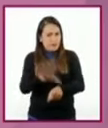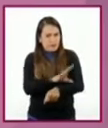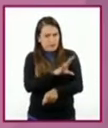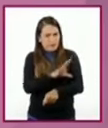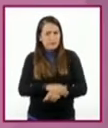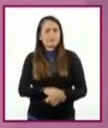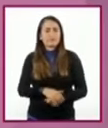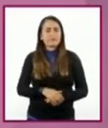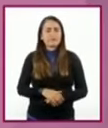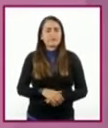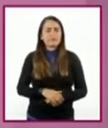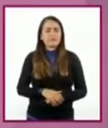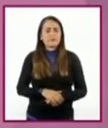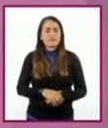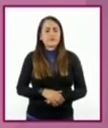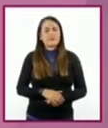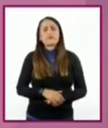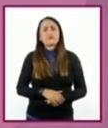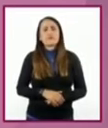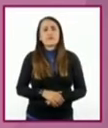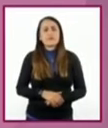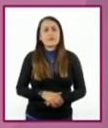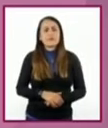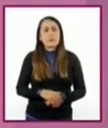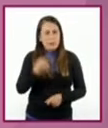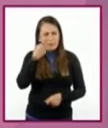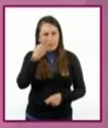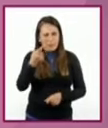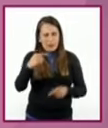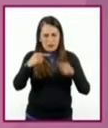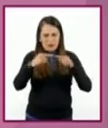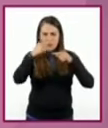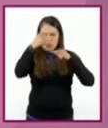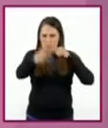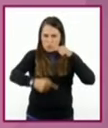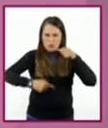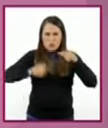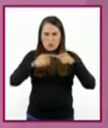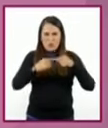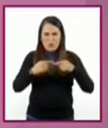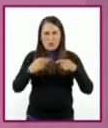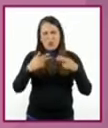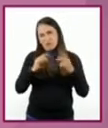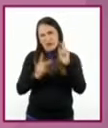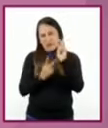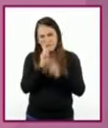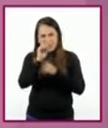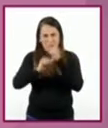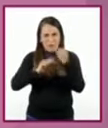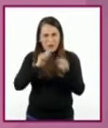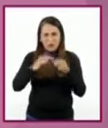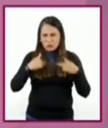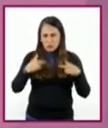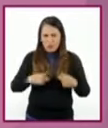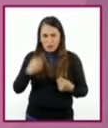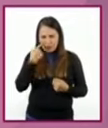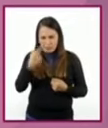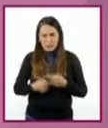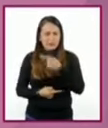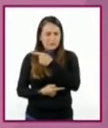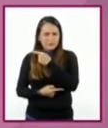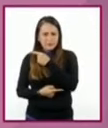partir de la oxidación de los mismos. Veamos la ruta del oxígeno en los seres vivos. Iniciemos